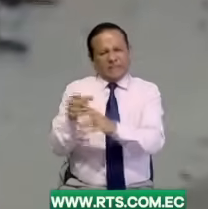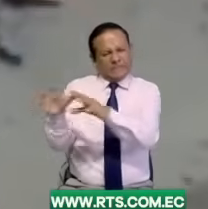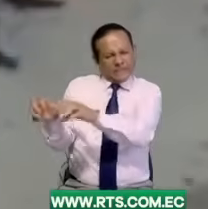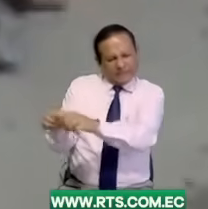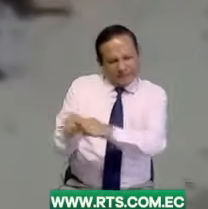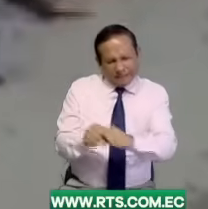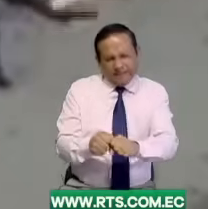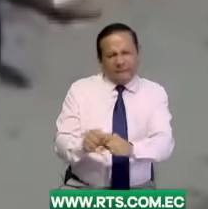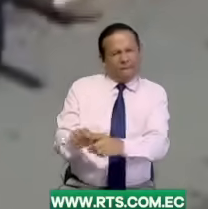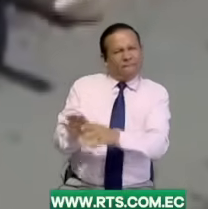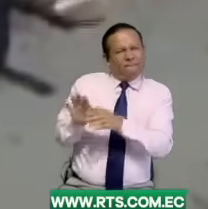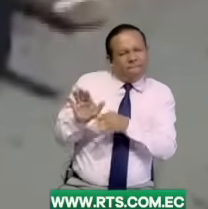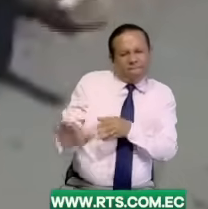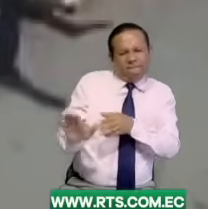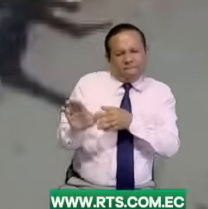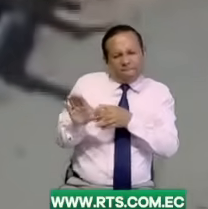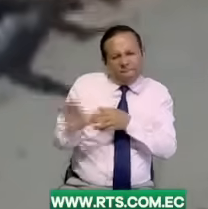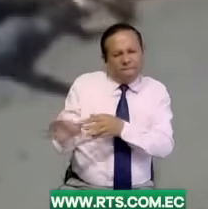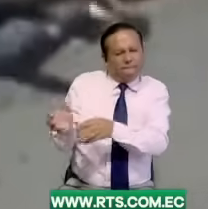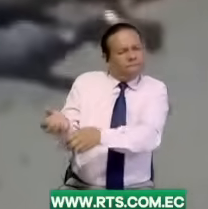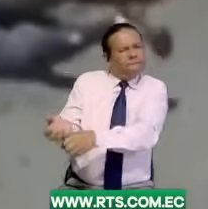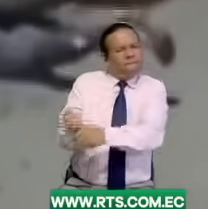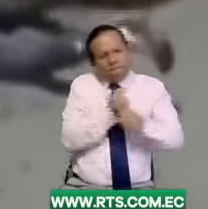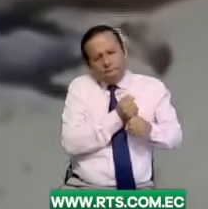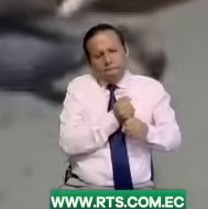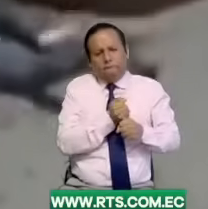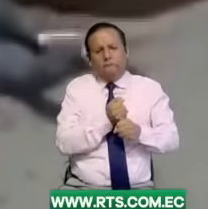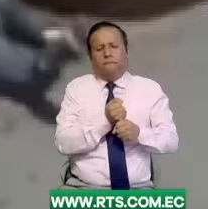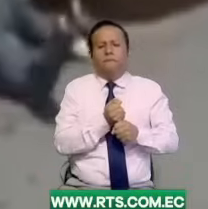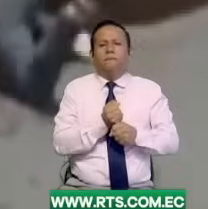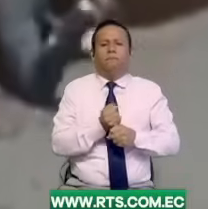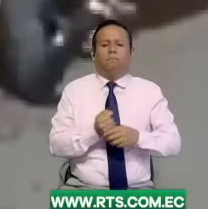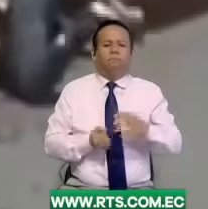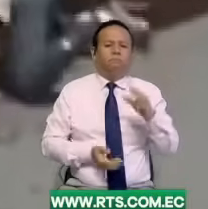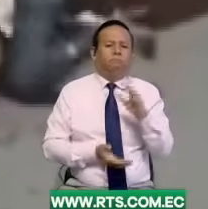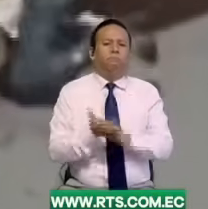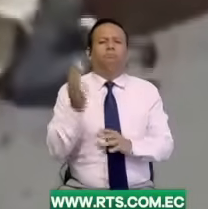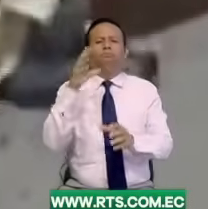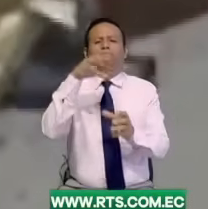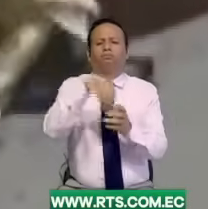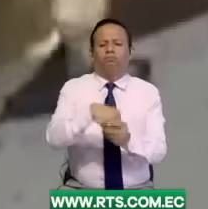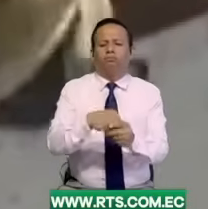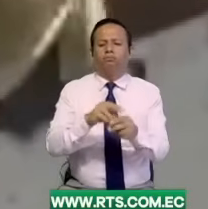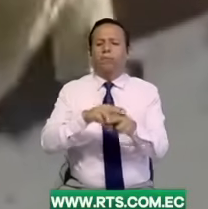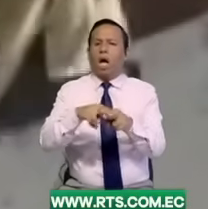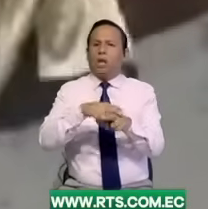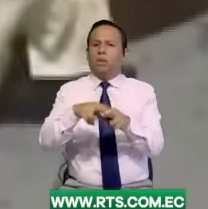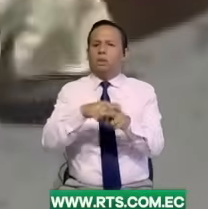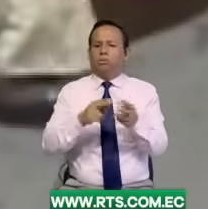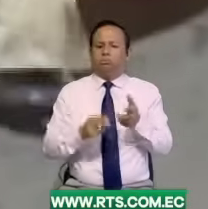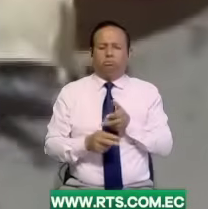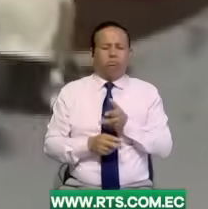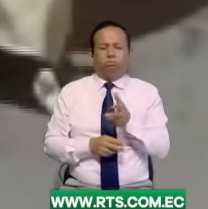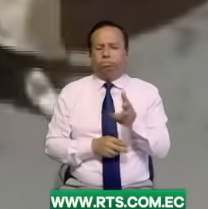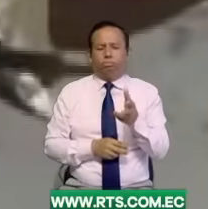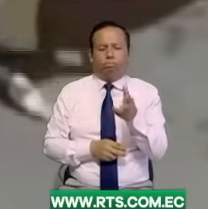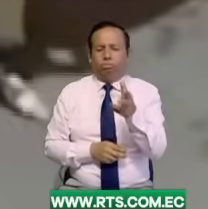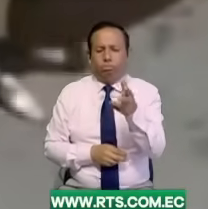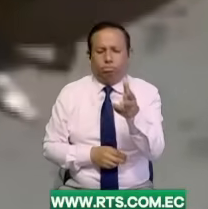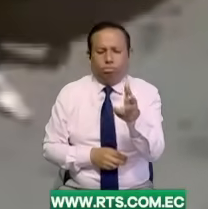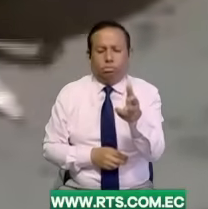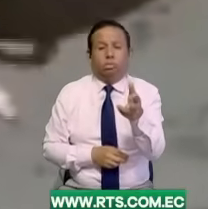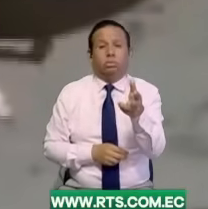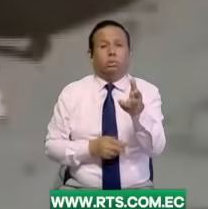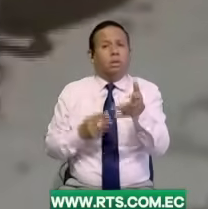mujer en el suelo. El hecho ha causado la conmoción de ciudadanos y del sector del taxismo. Dicen que esto podría estigmatizar la